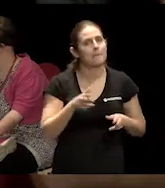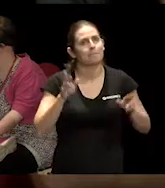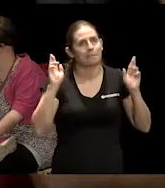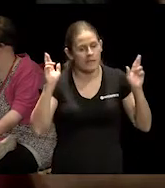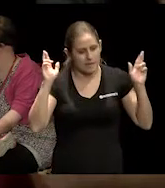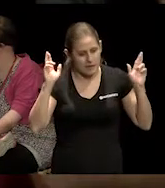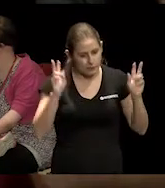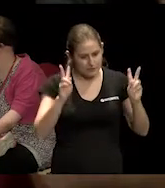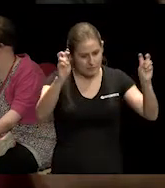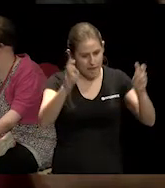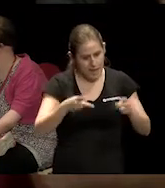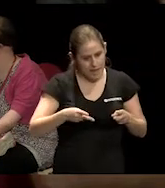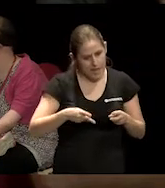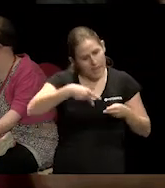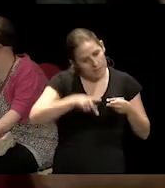la expresión corporal, pues